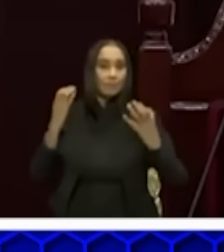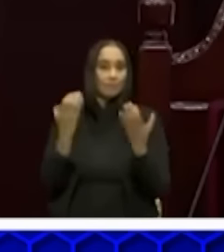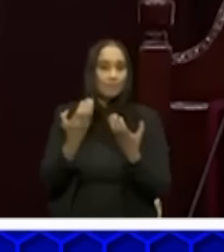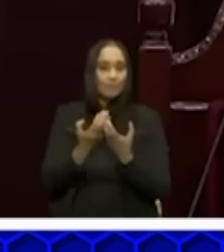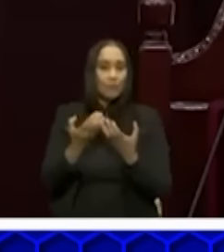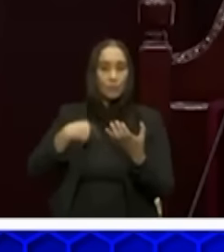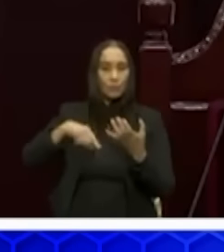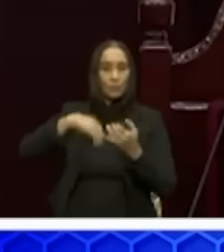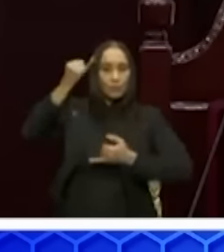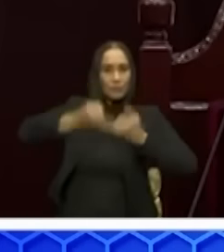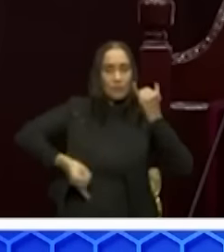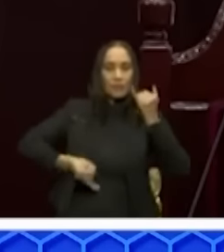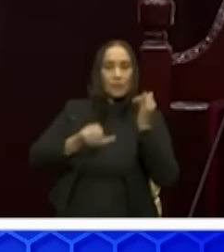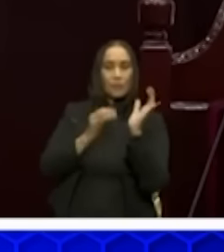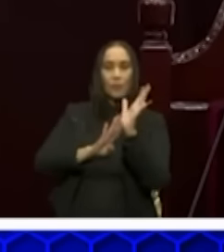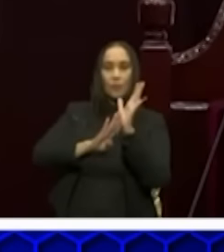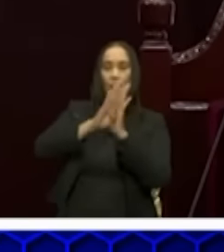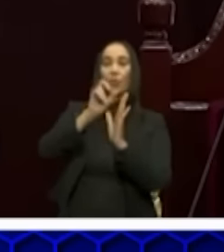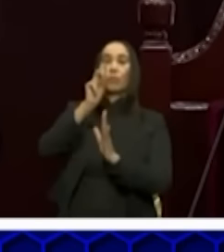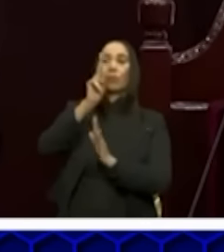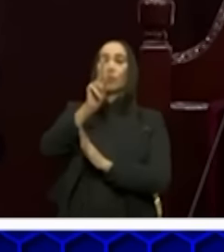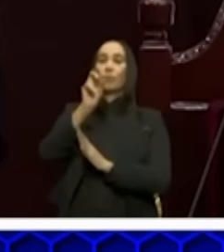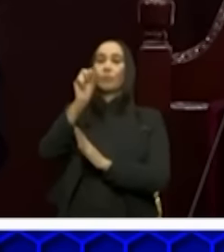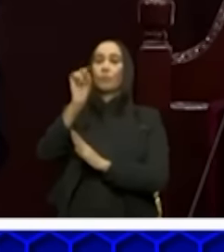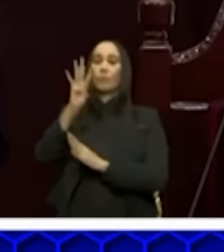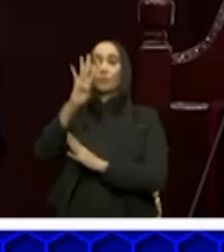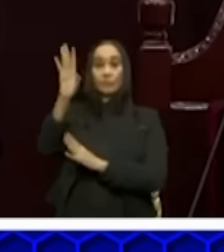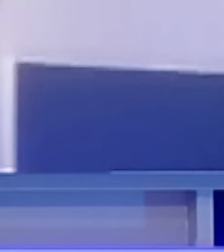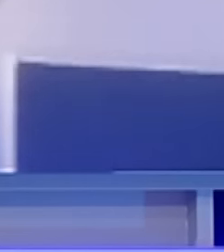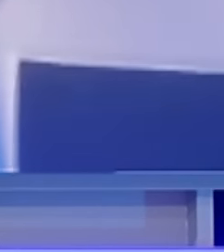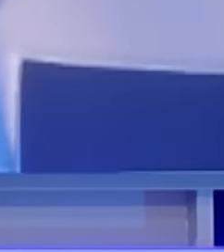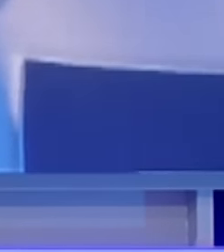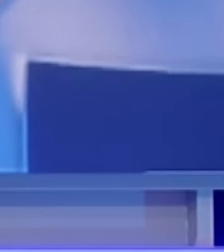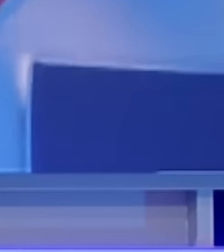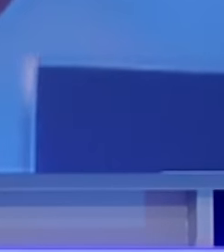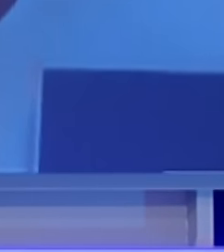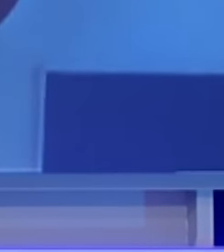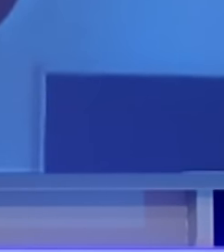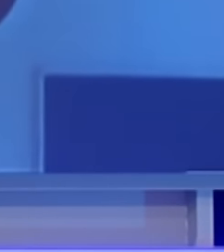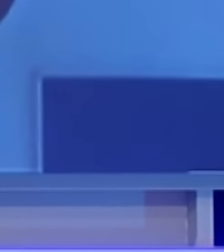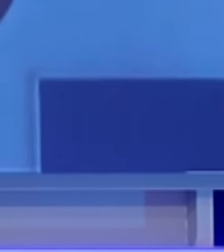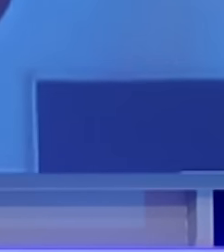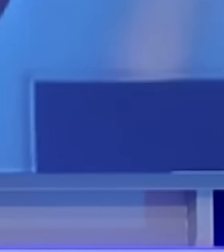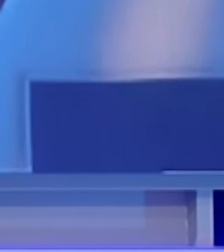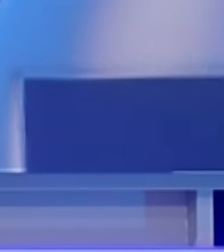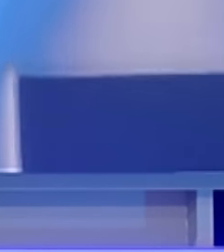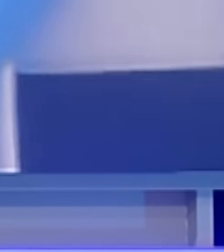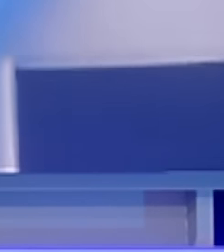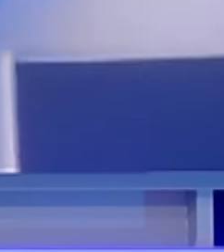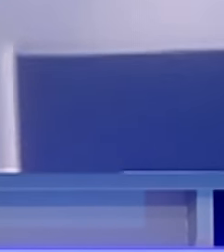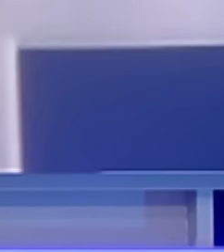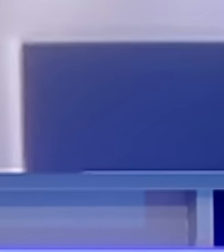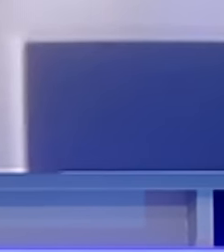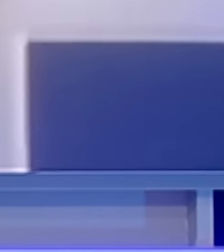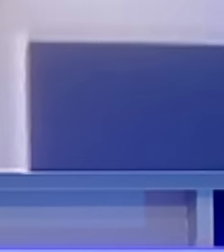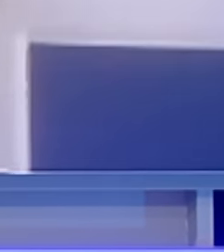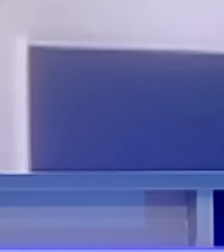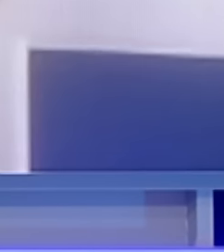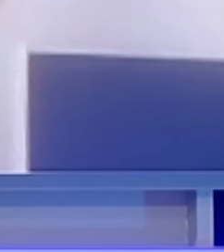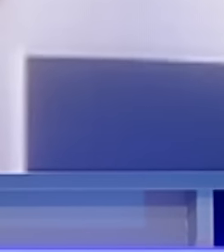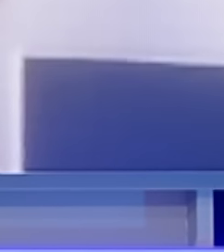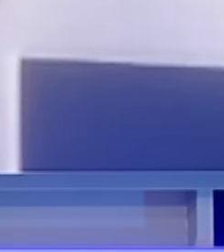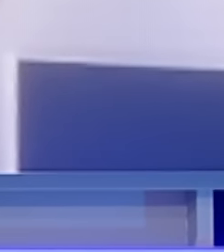ejecutivo ayer produjo en la tarde ascensos en varias instituciones militares